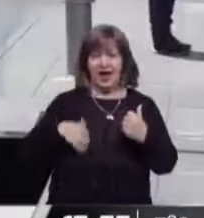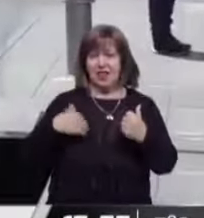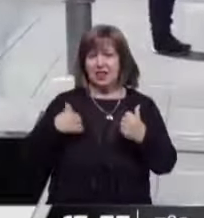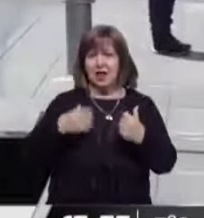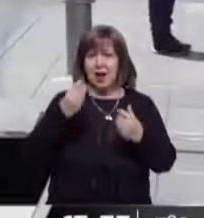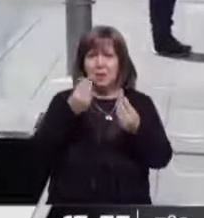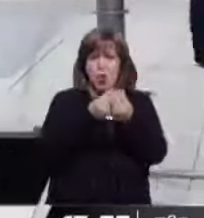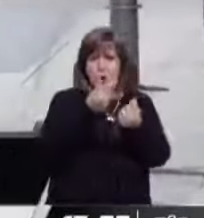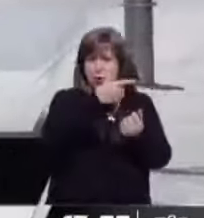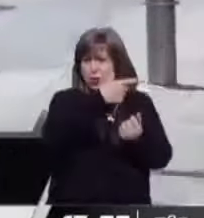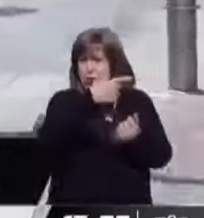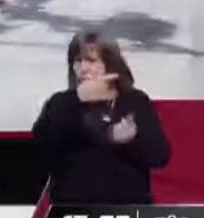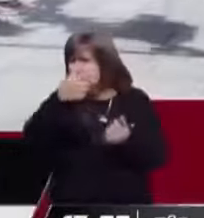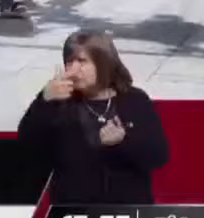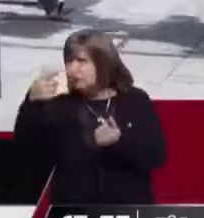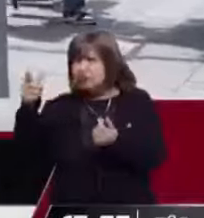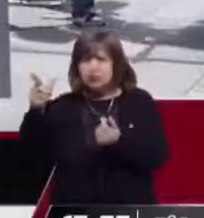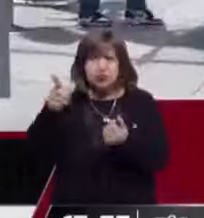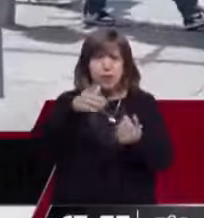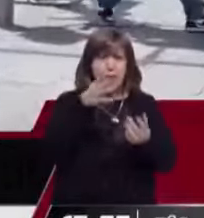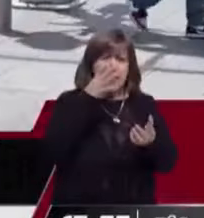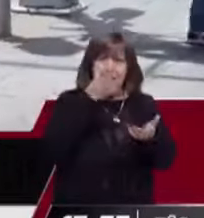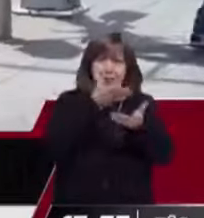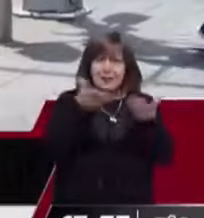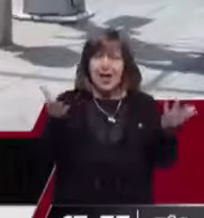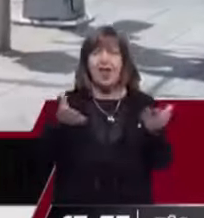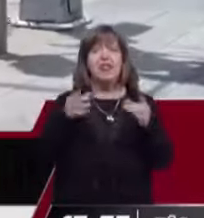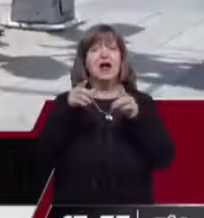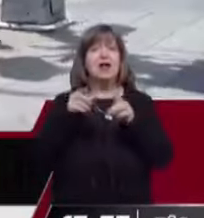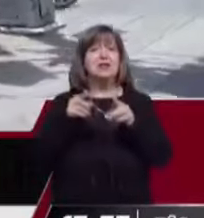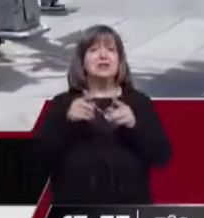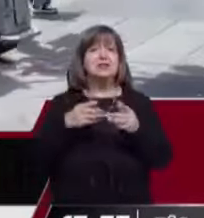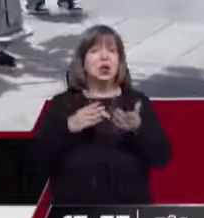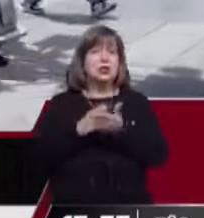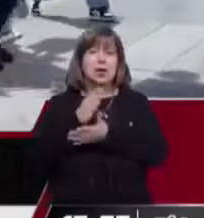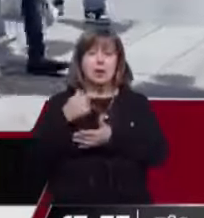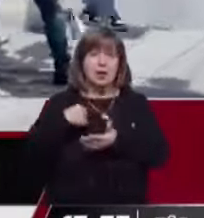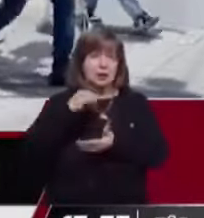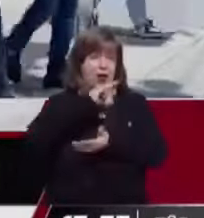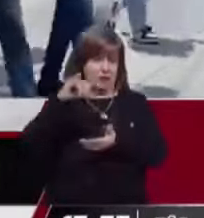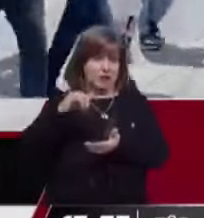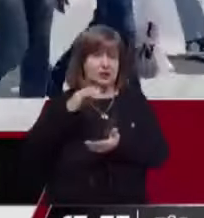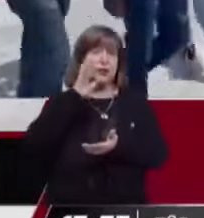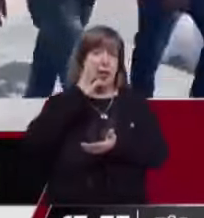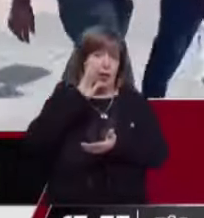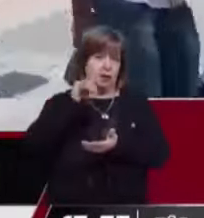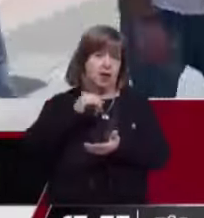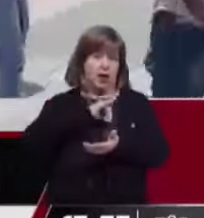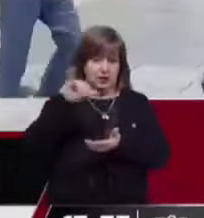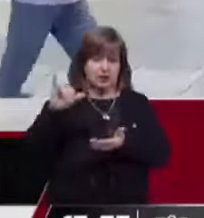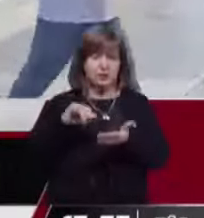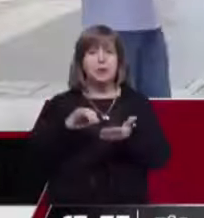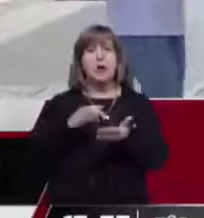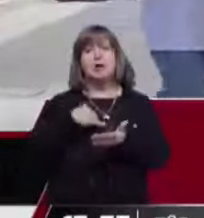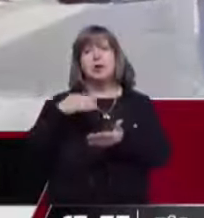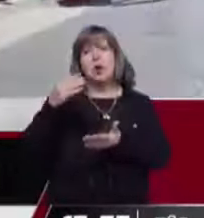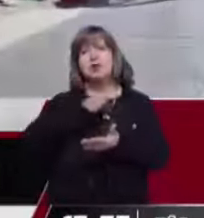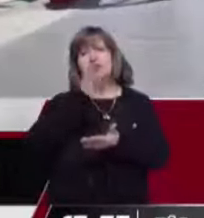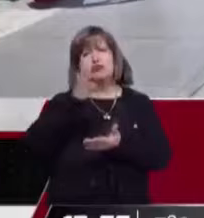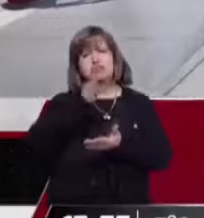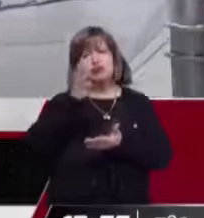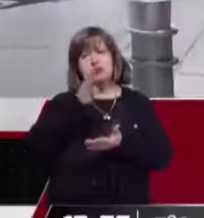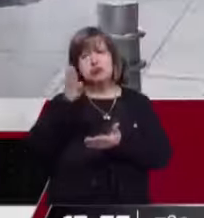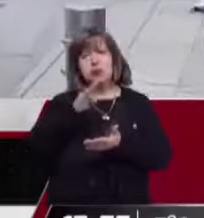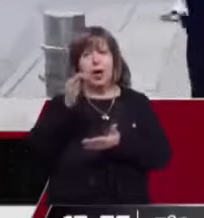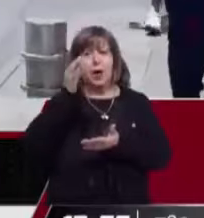digo, algo, aquí siempre que he venido a Nueva York, cuento más o menos 20 viajes hasta ahora en estos últimos 8